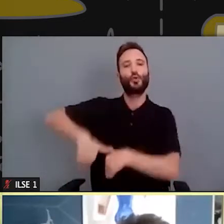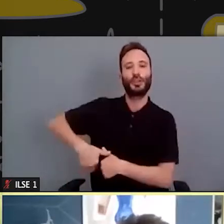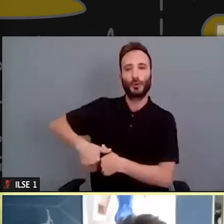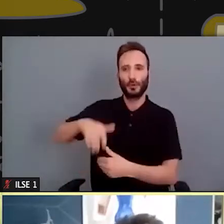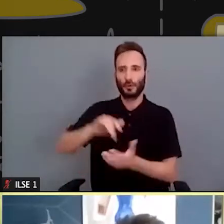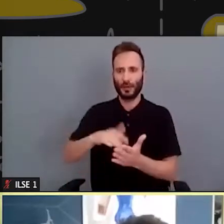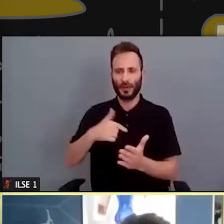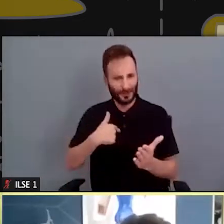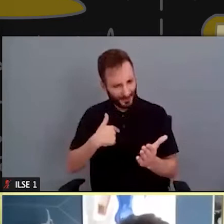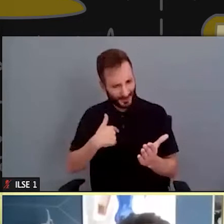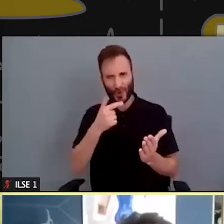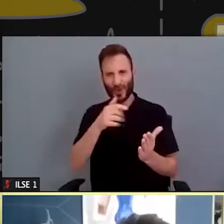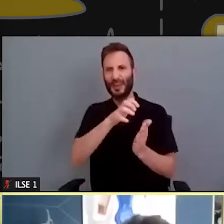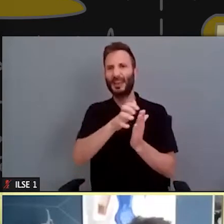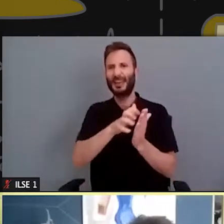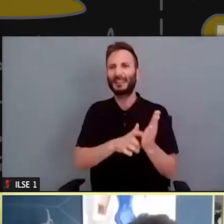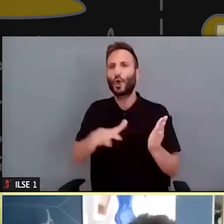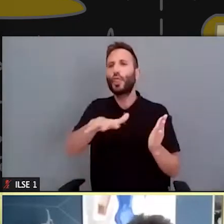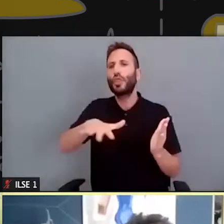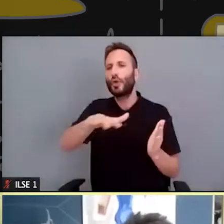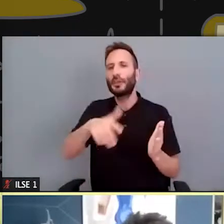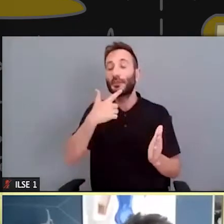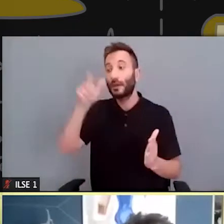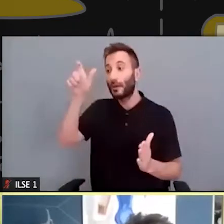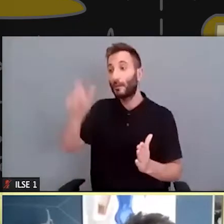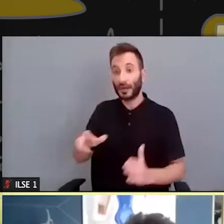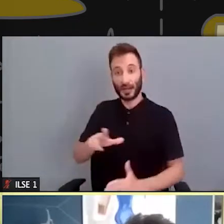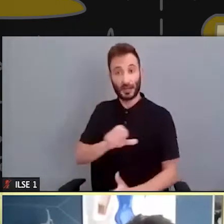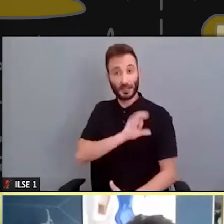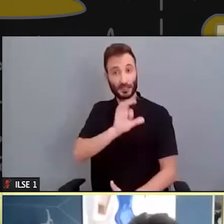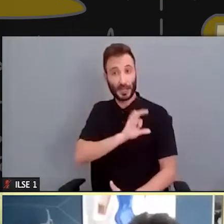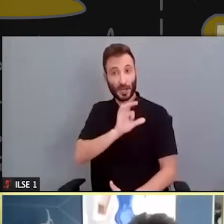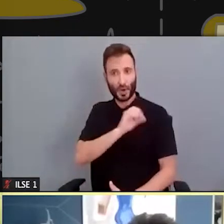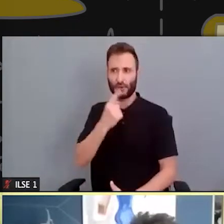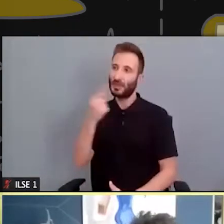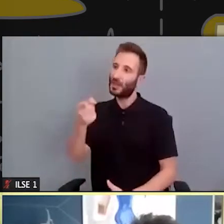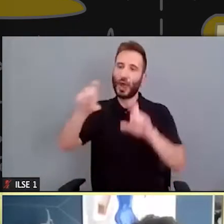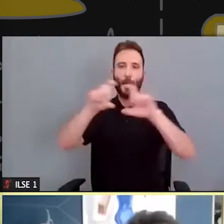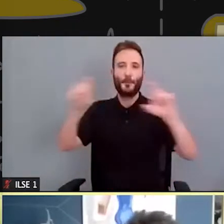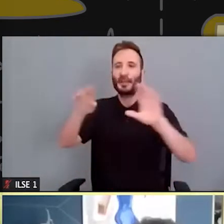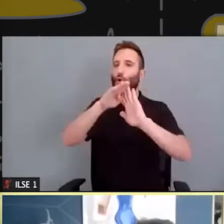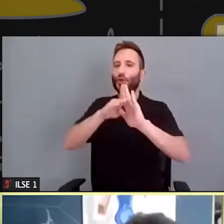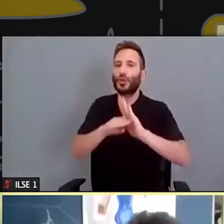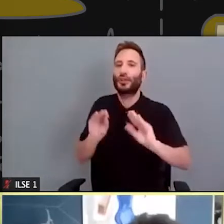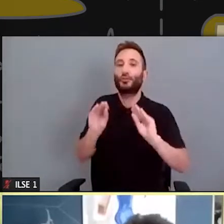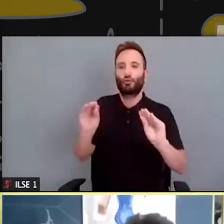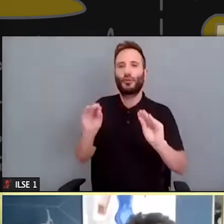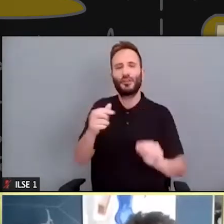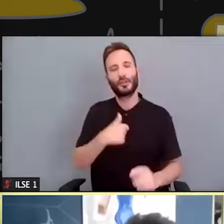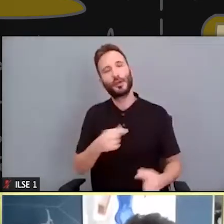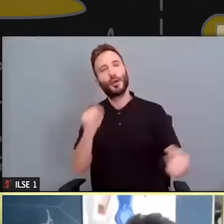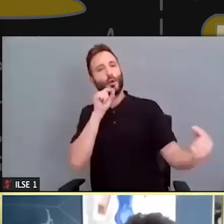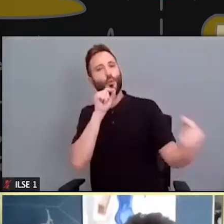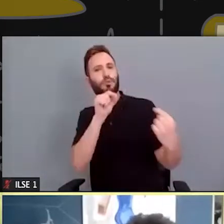esto, pues el señor es el estado de alarma o estas son las condiciones de la compañía. Entonces tenían que discutir varias